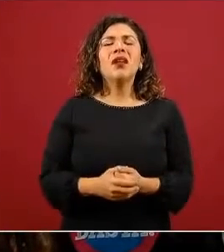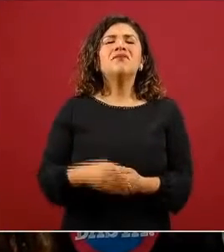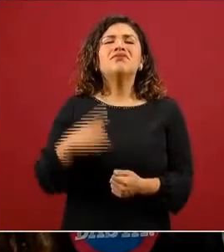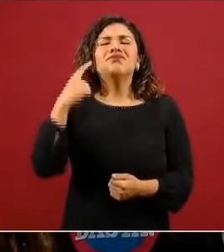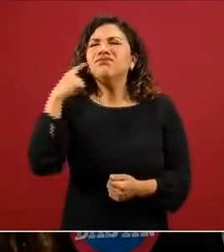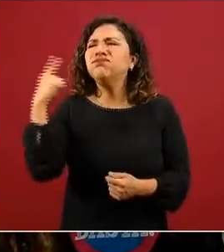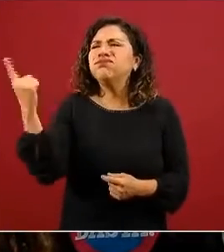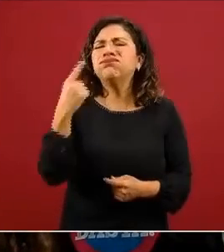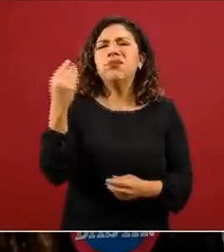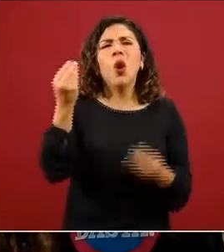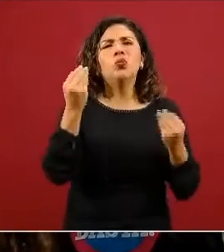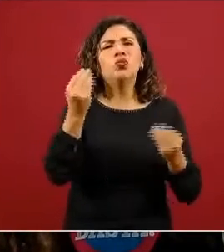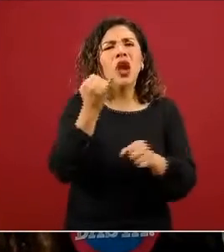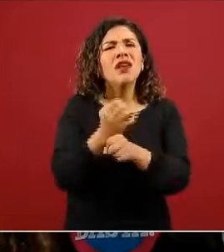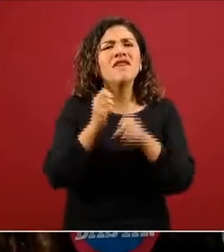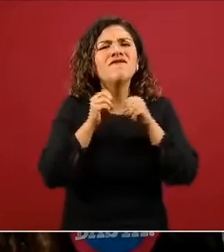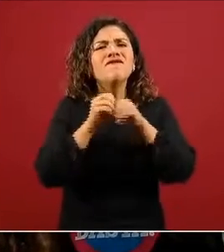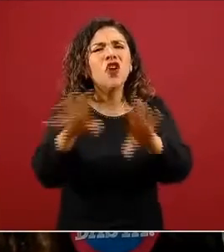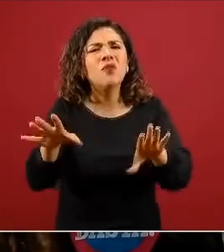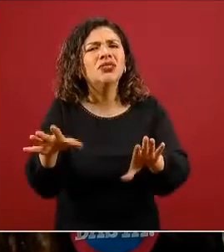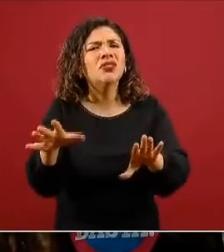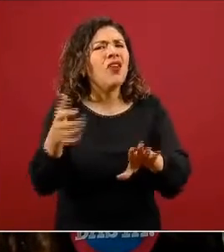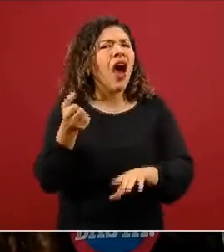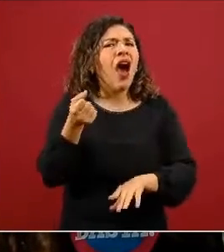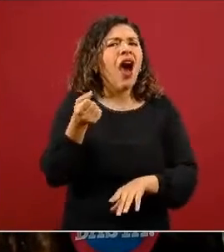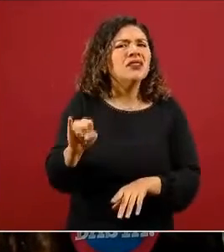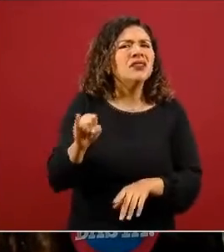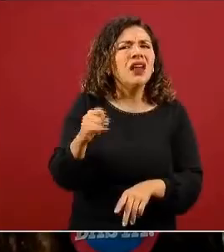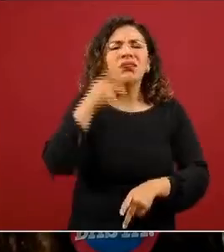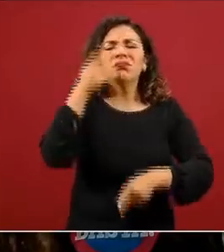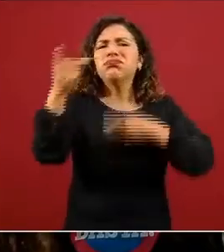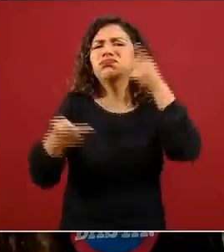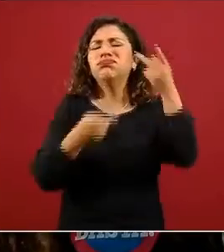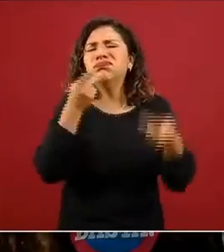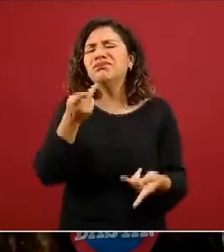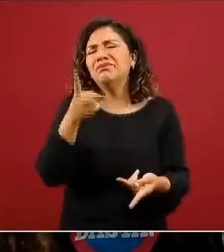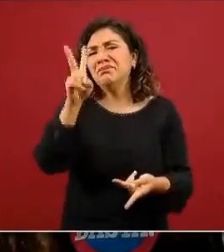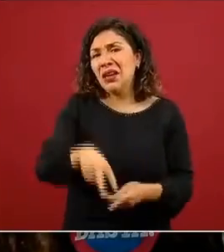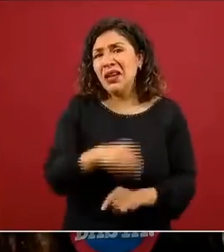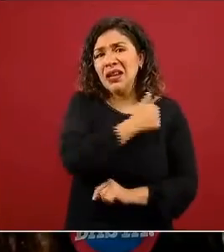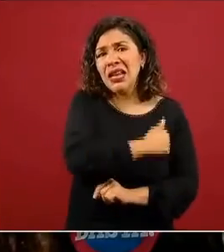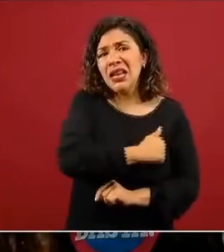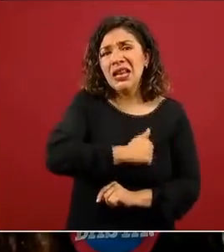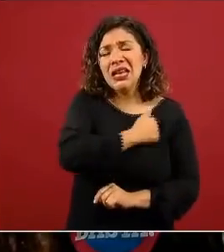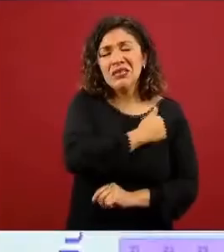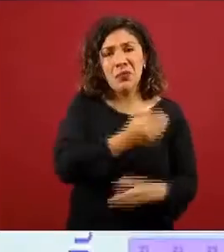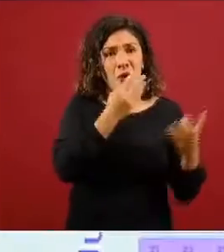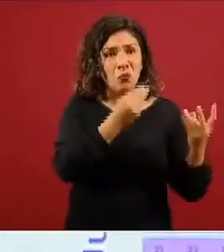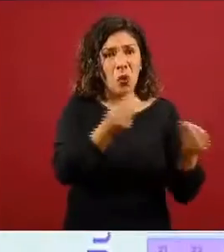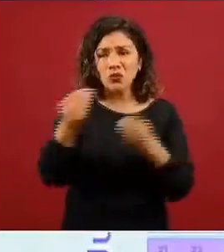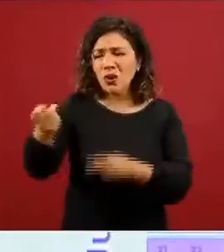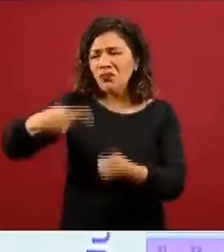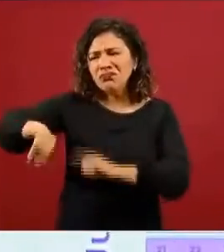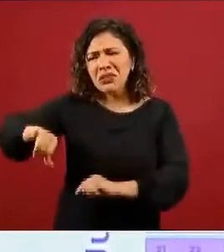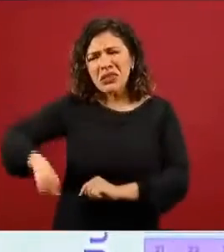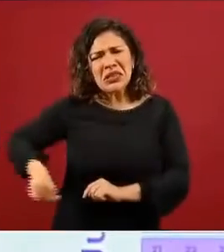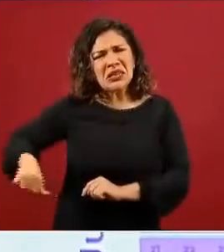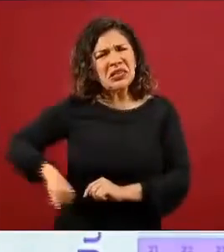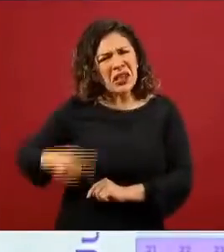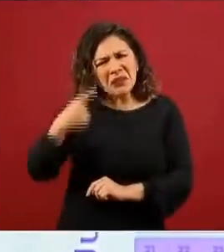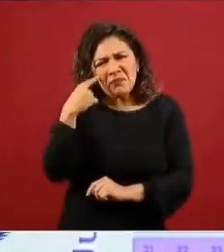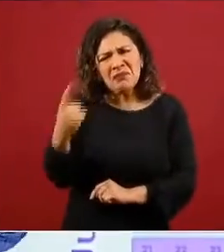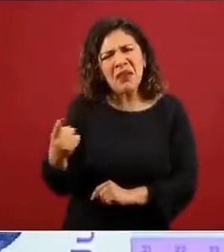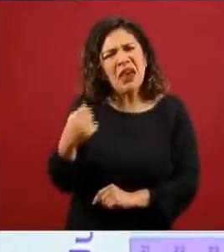infodemia, que es este proceso en donde desafortunadamente hay partes interesadas de la